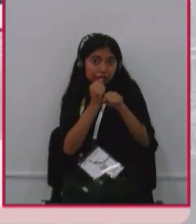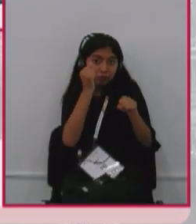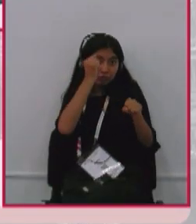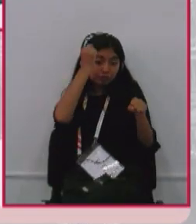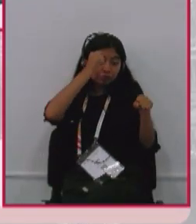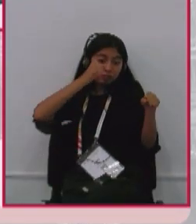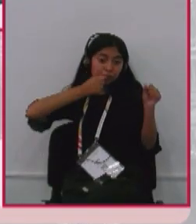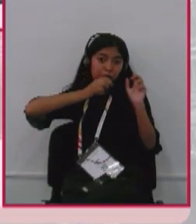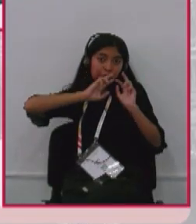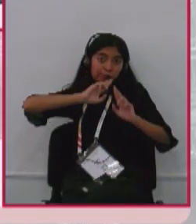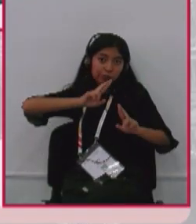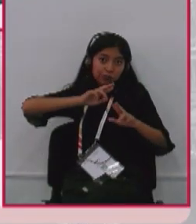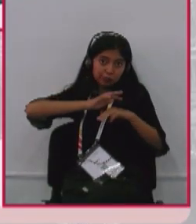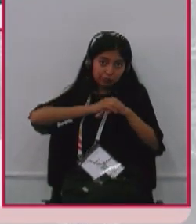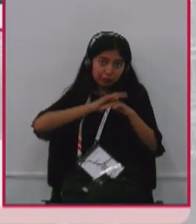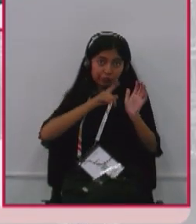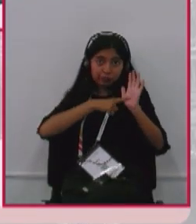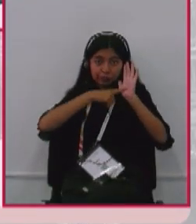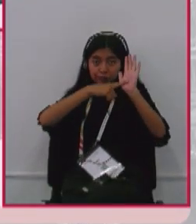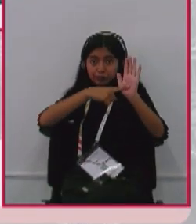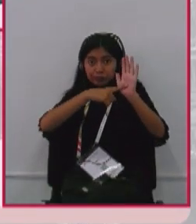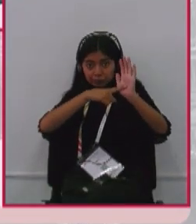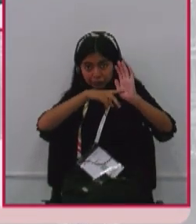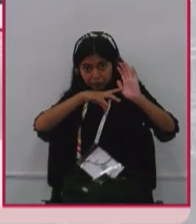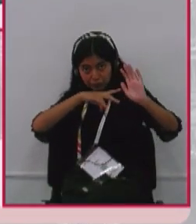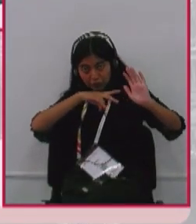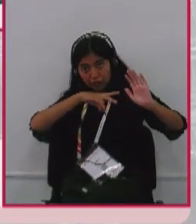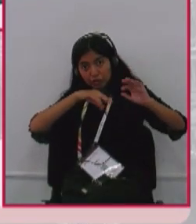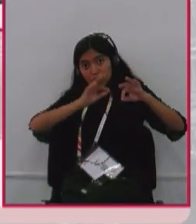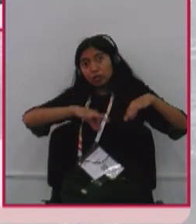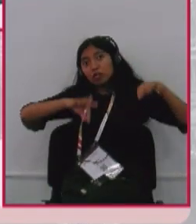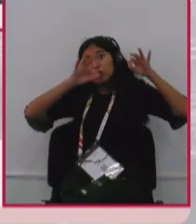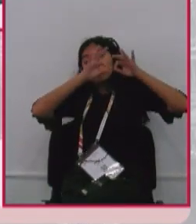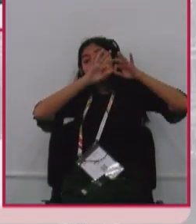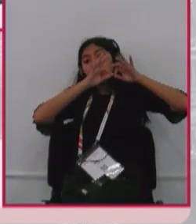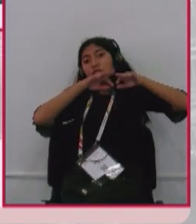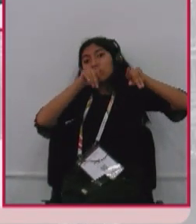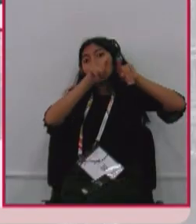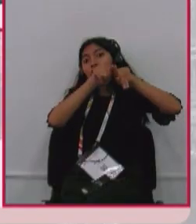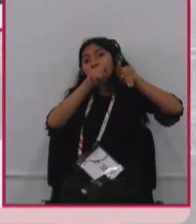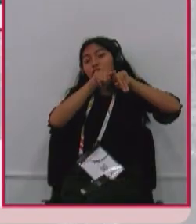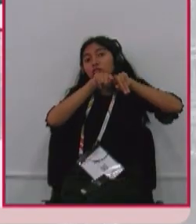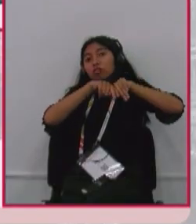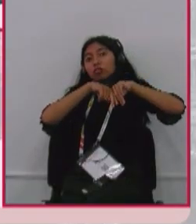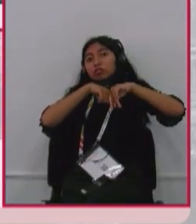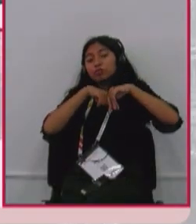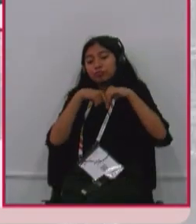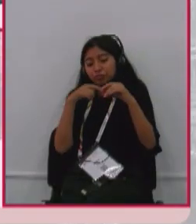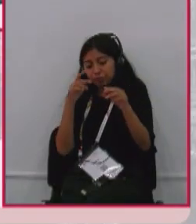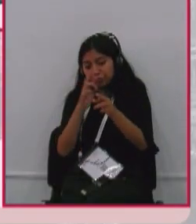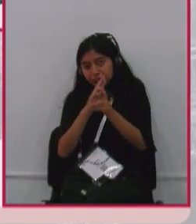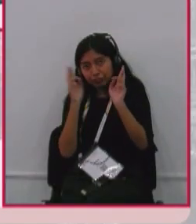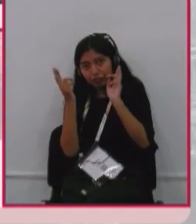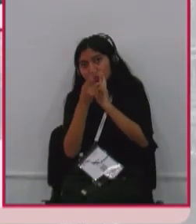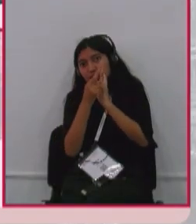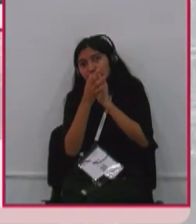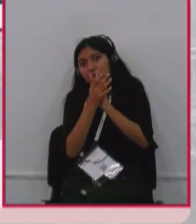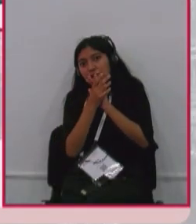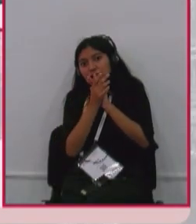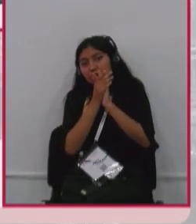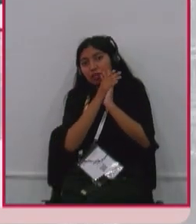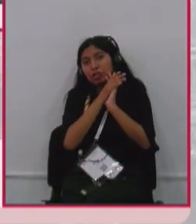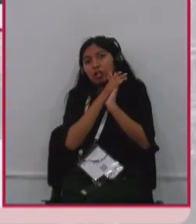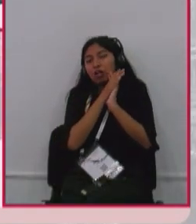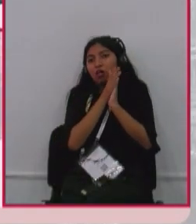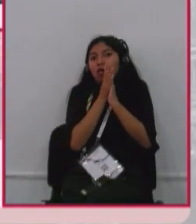ya mostré. Y con algo bien importante, ellos también están evaluando ahora entonces reemplazar sus celdas convencionales y dejar